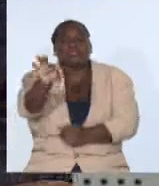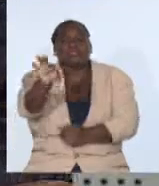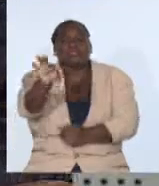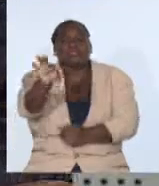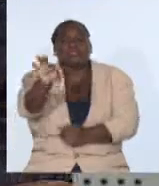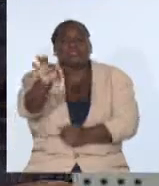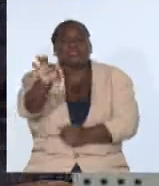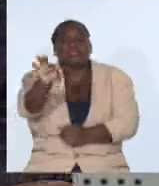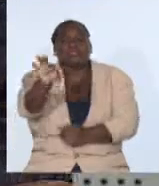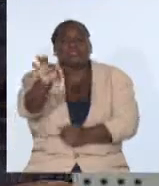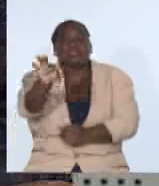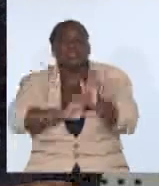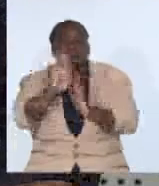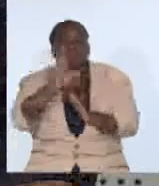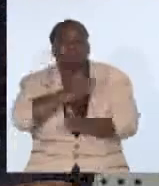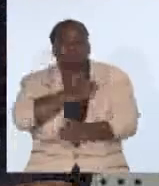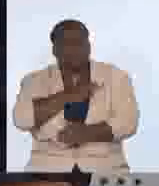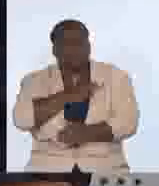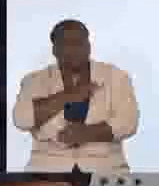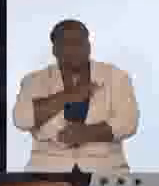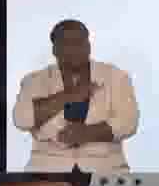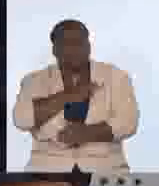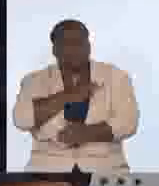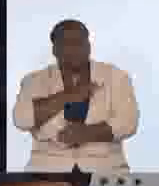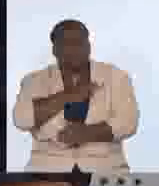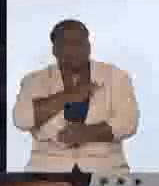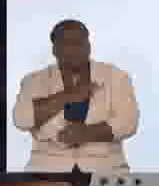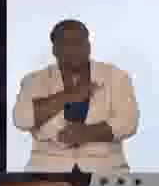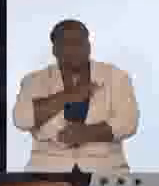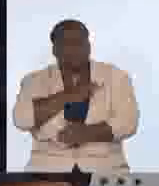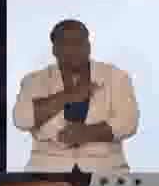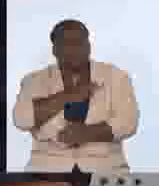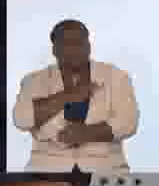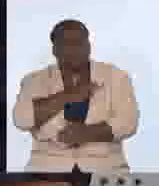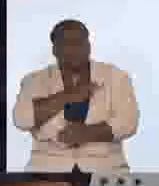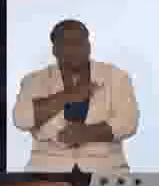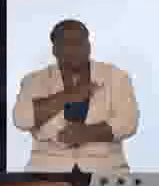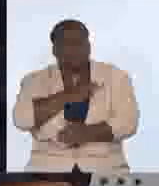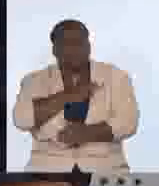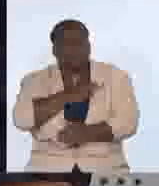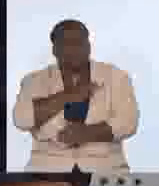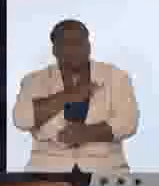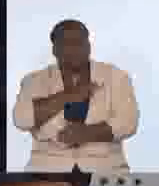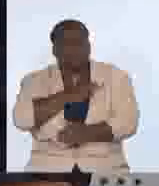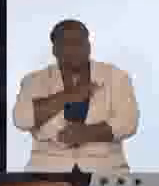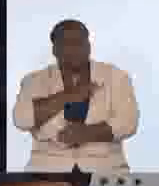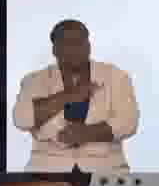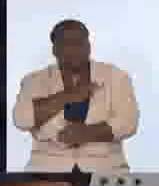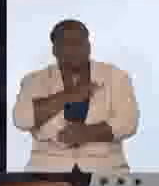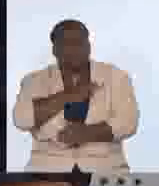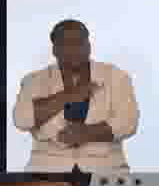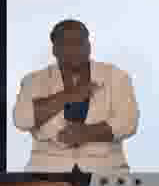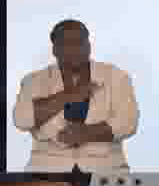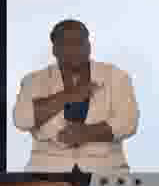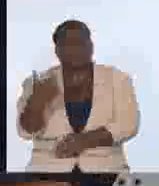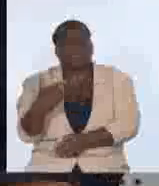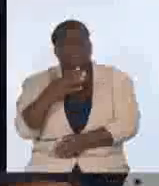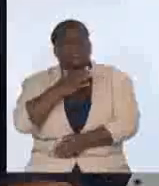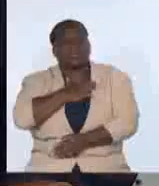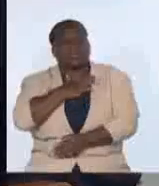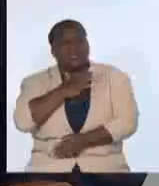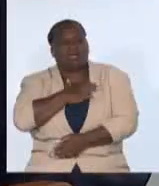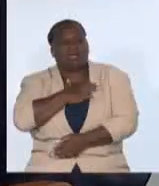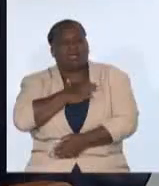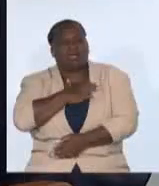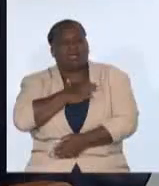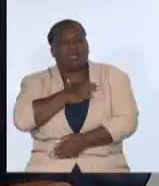desarrollo de nuestras naciones de las injusticias que nos apartan del Progreso global pero también del valor de nuestra unidad y de